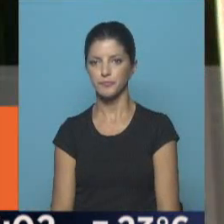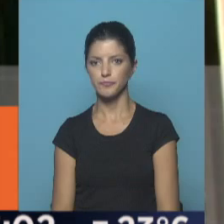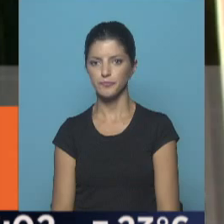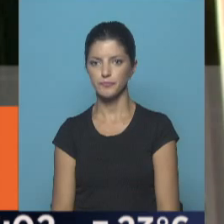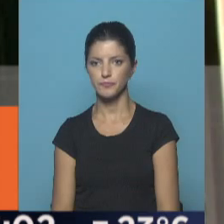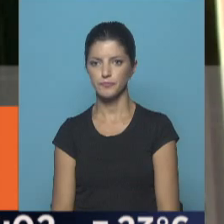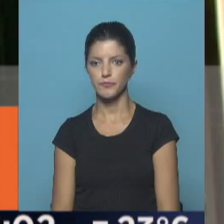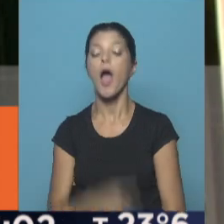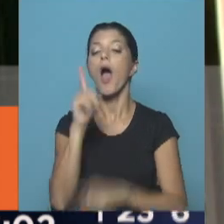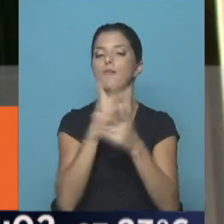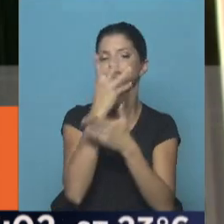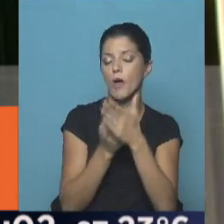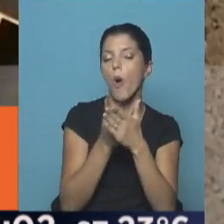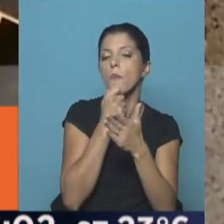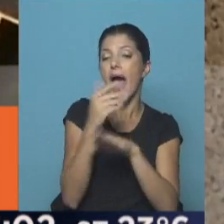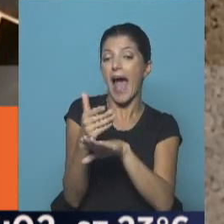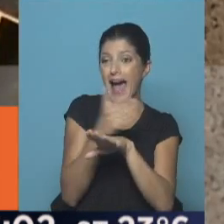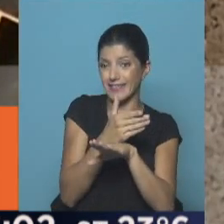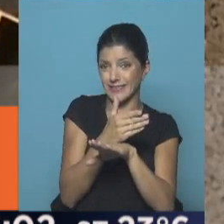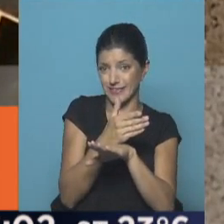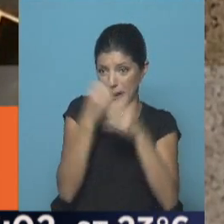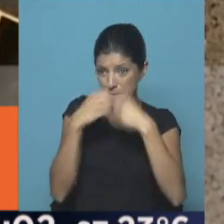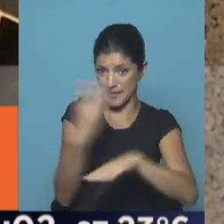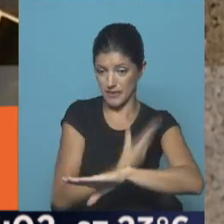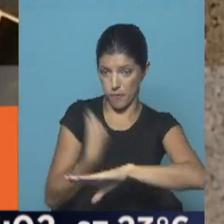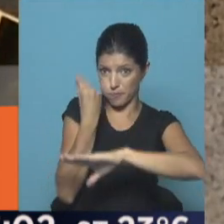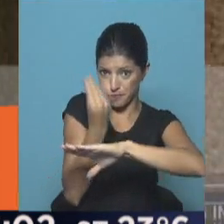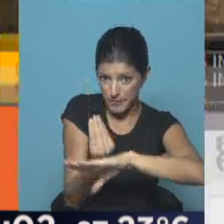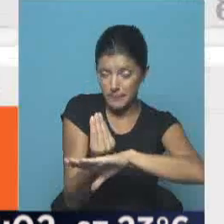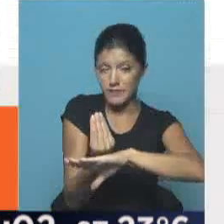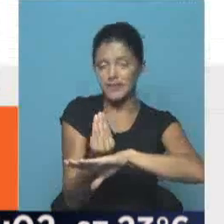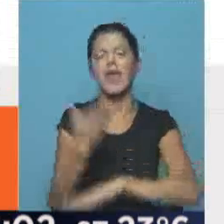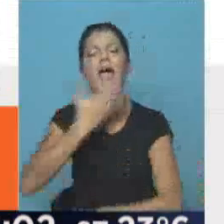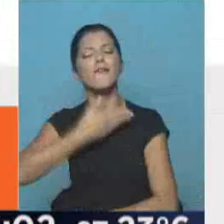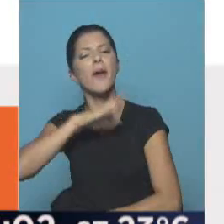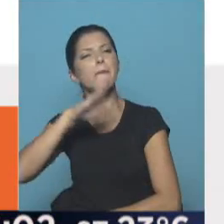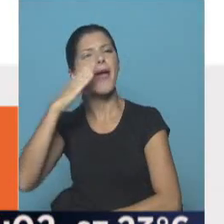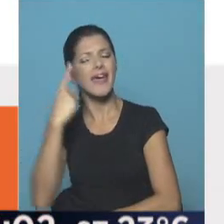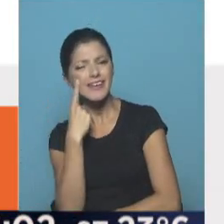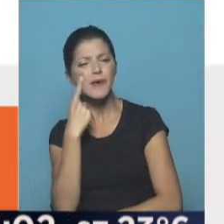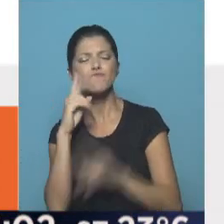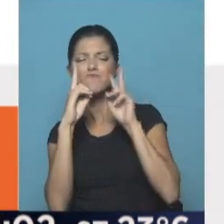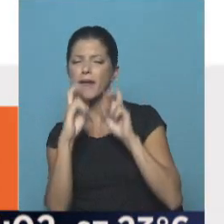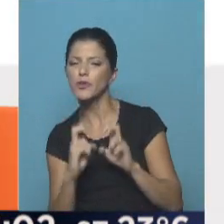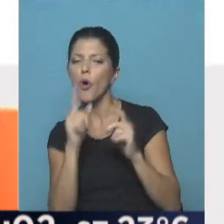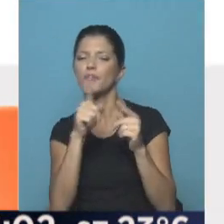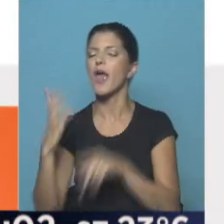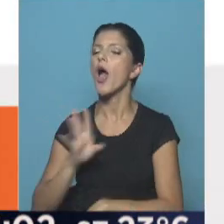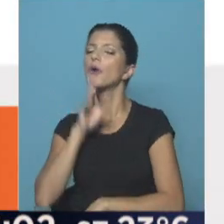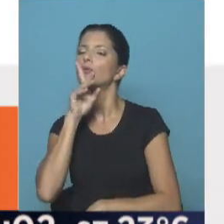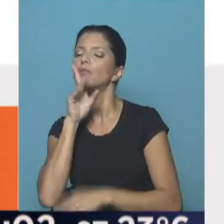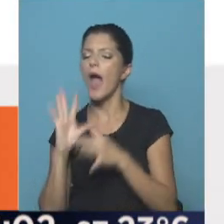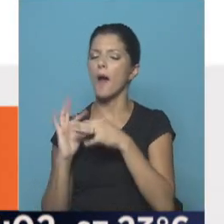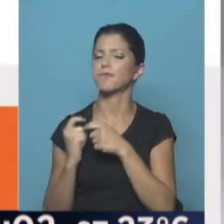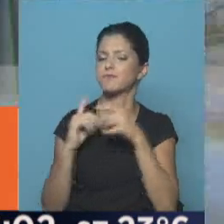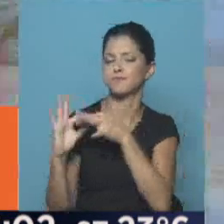Los tropiezos comenzaron aún antes de su desembarco en Washington, cuando el FBI investigó la supuesta connivencia rusa en la campaña